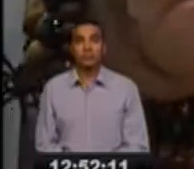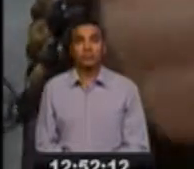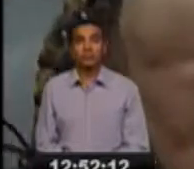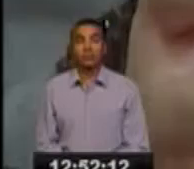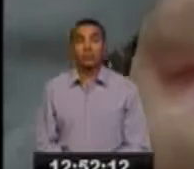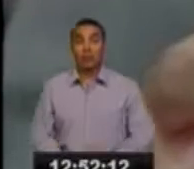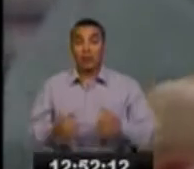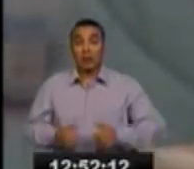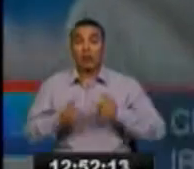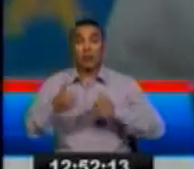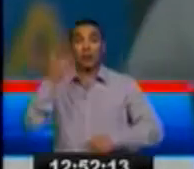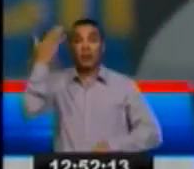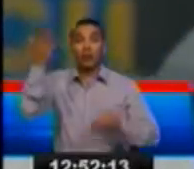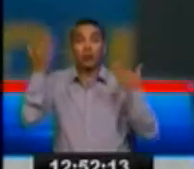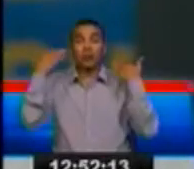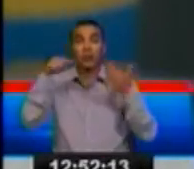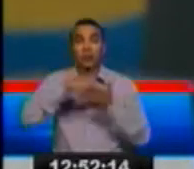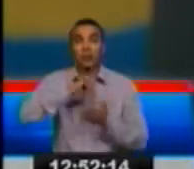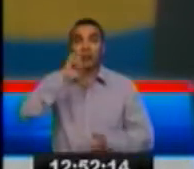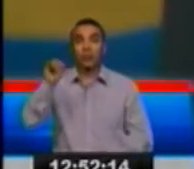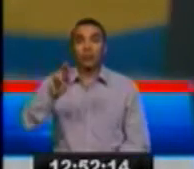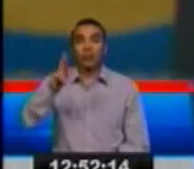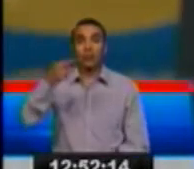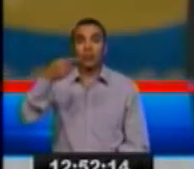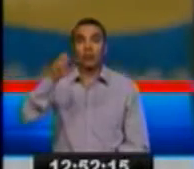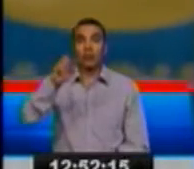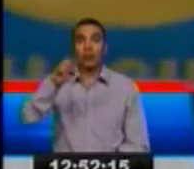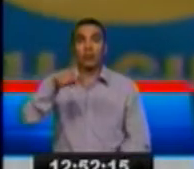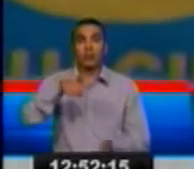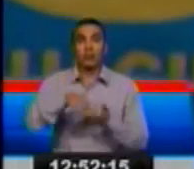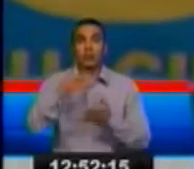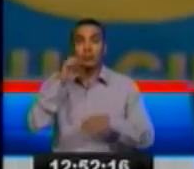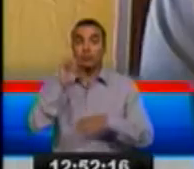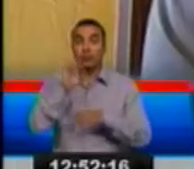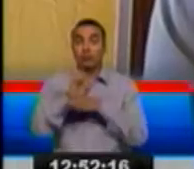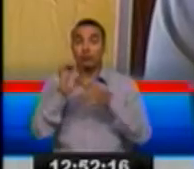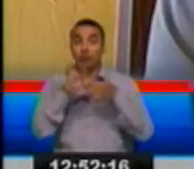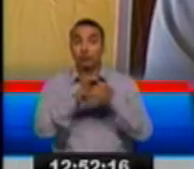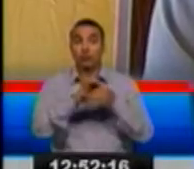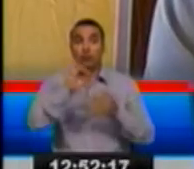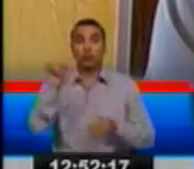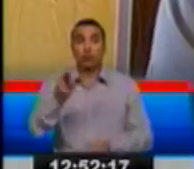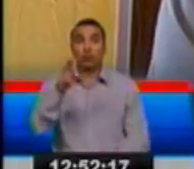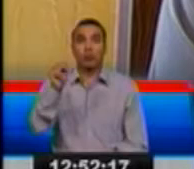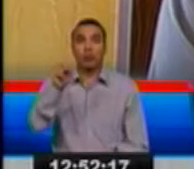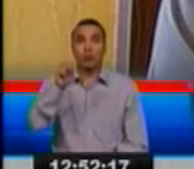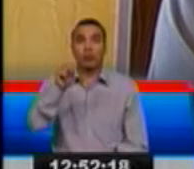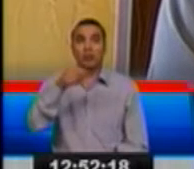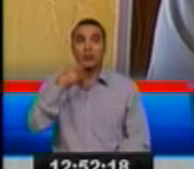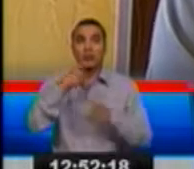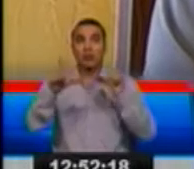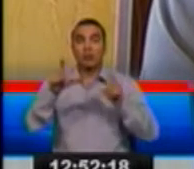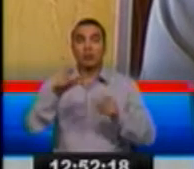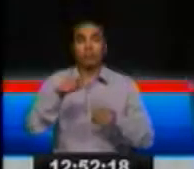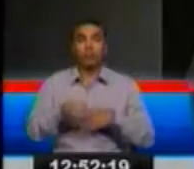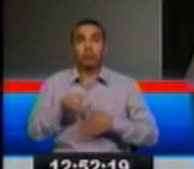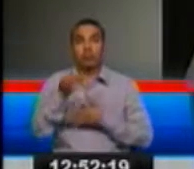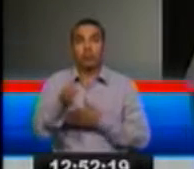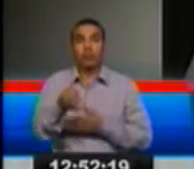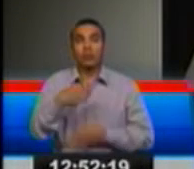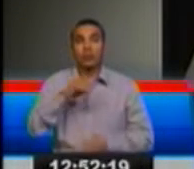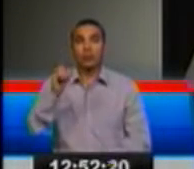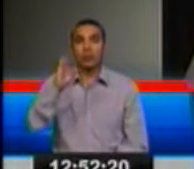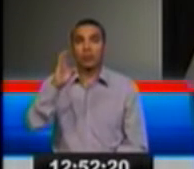Los candidatos a la alcaldía de Guayaquil, Jorge Villacreces, del Movimiento Ecuatoriano Unido, Juan Manuel Bermúdez, de Libertad es Pueblo,